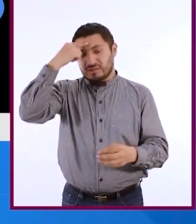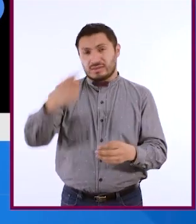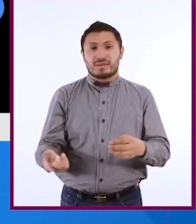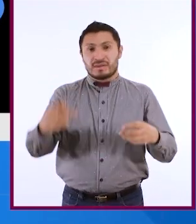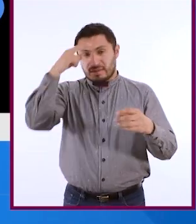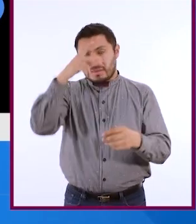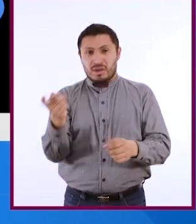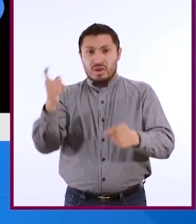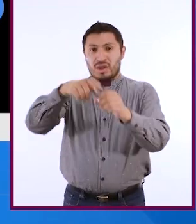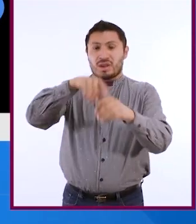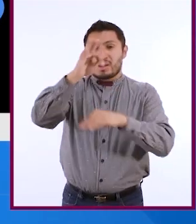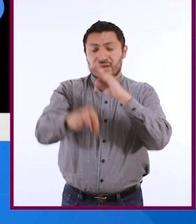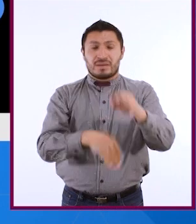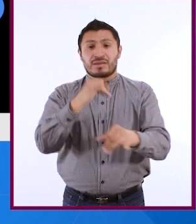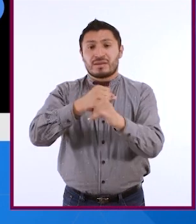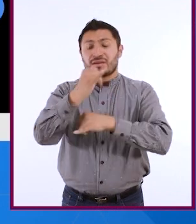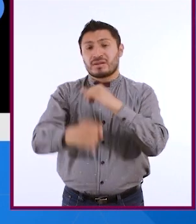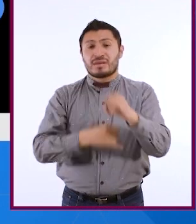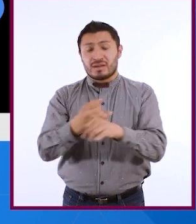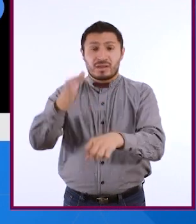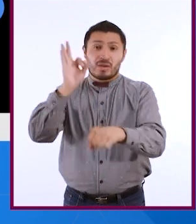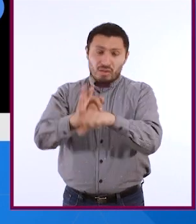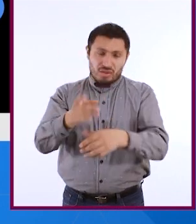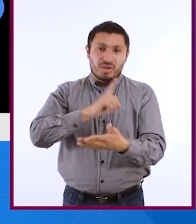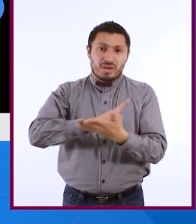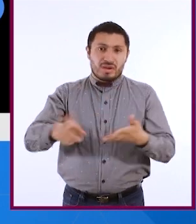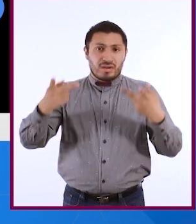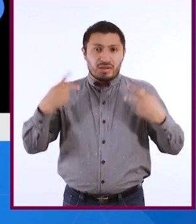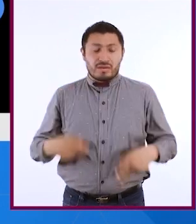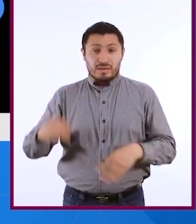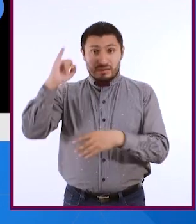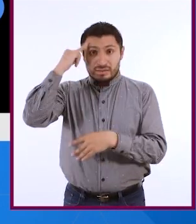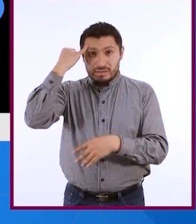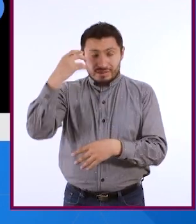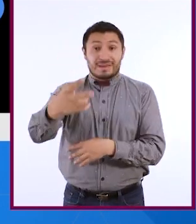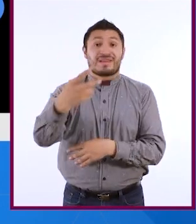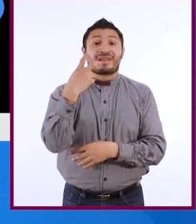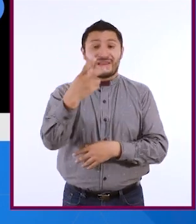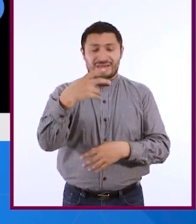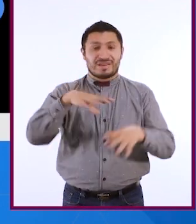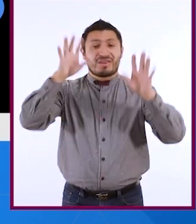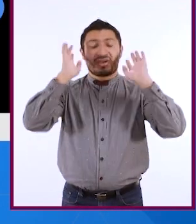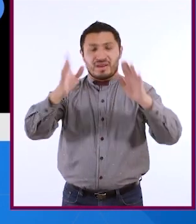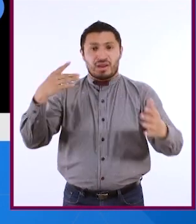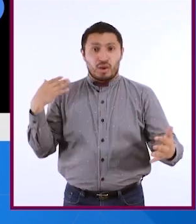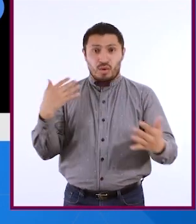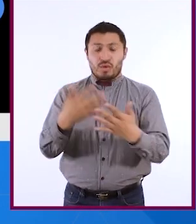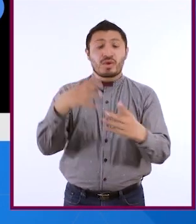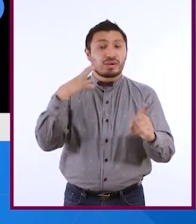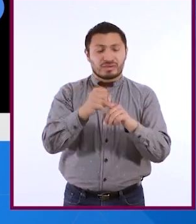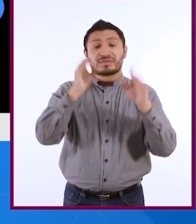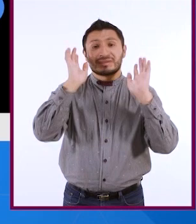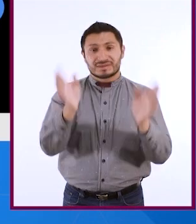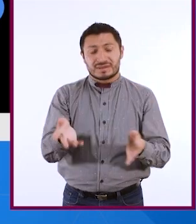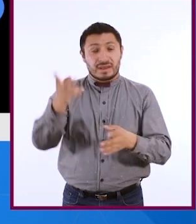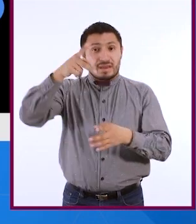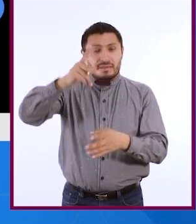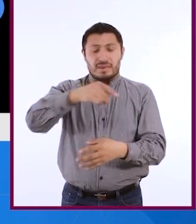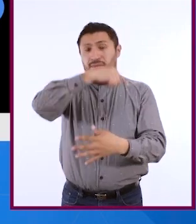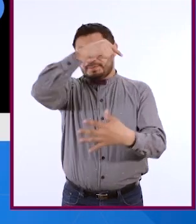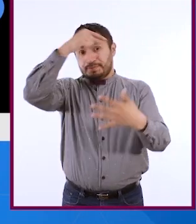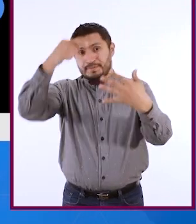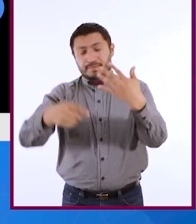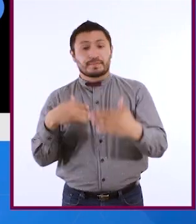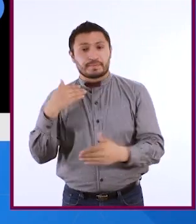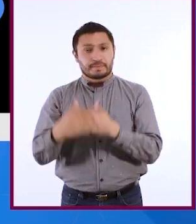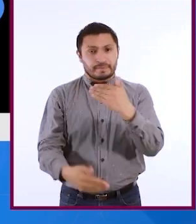tratados internacionales que protegen y defienden los derechos de las personas indígenas. Eso se logró ya hace un buen rato, pero todos estos son como